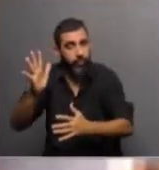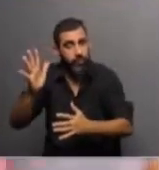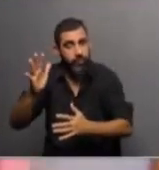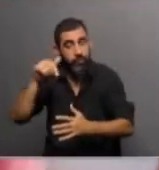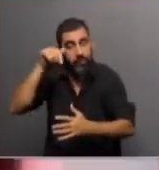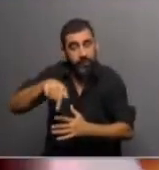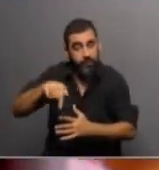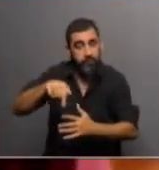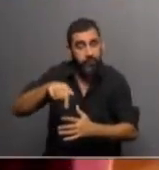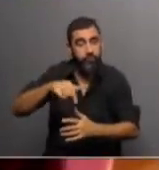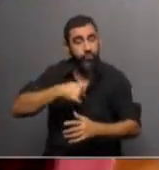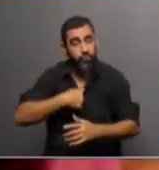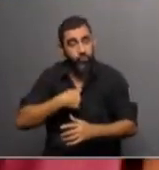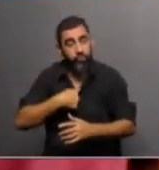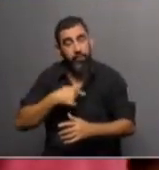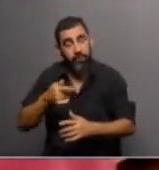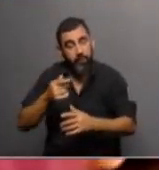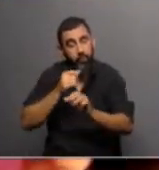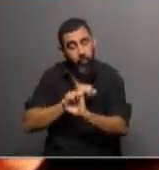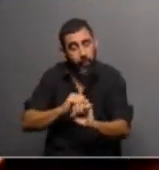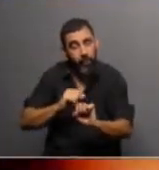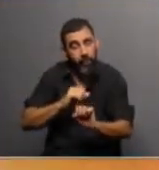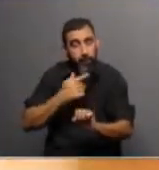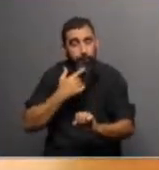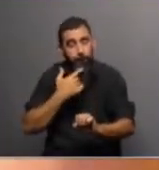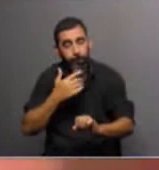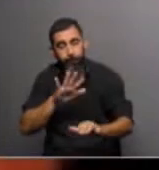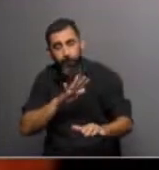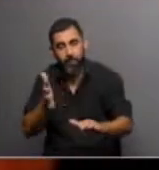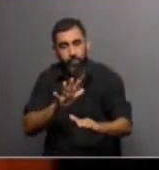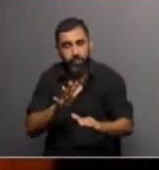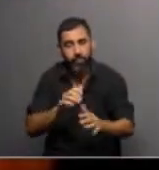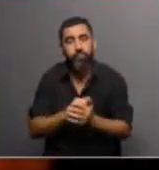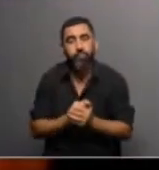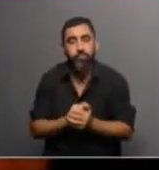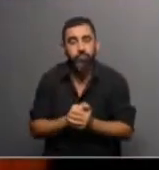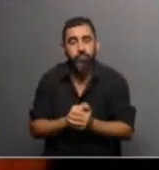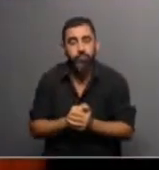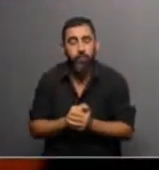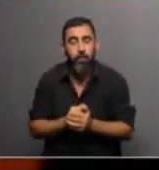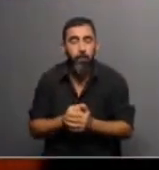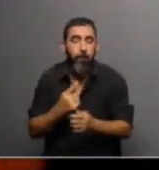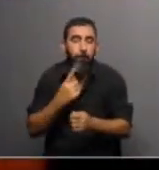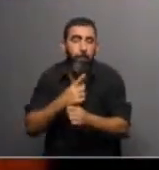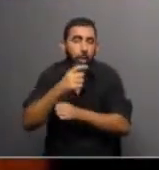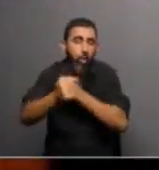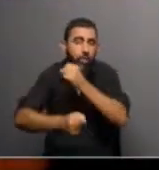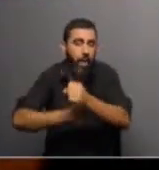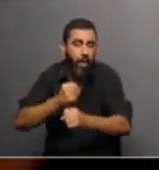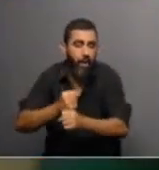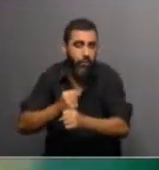y ahí yo te diría que alrededor de alrededor de los primeros años del